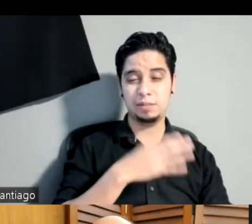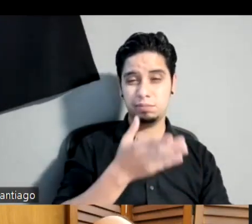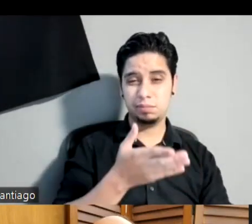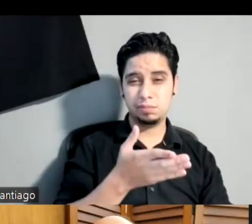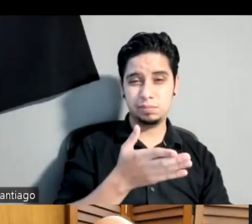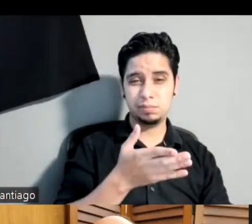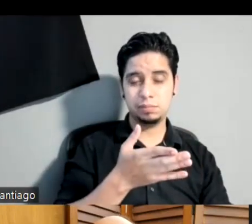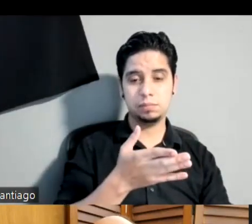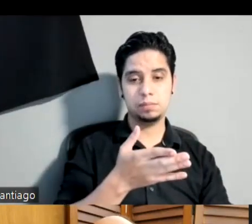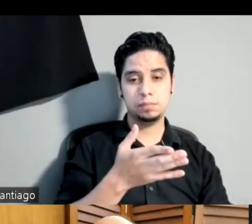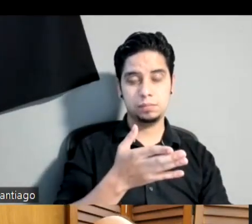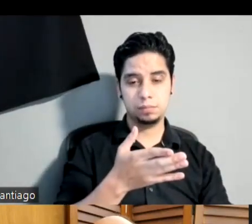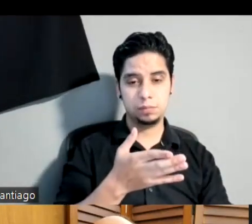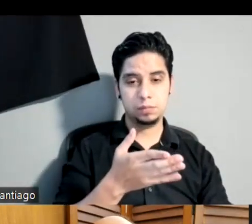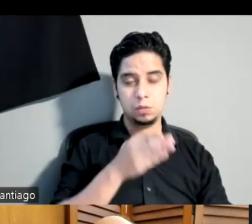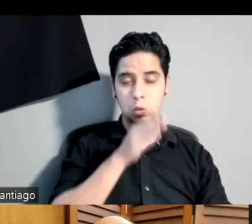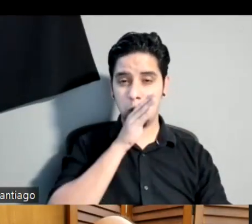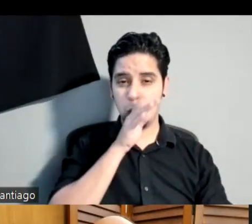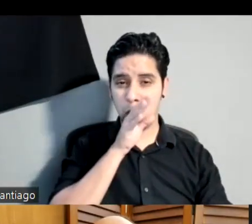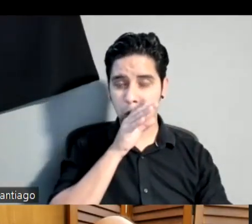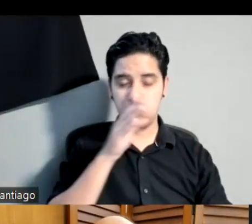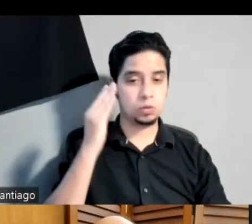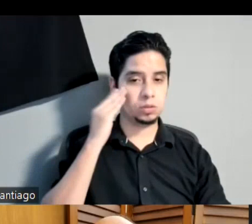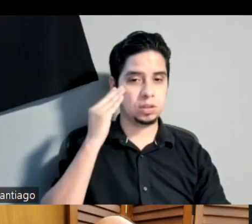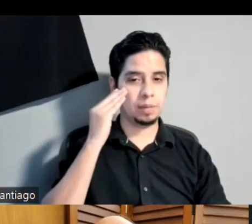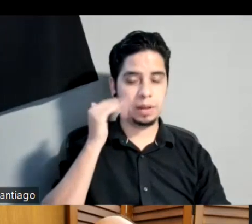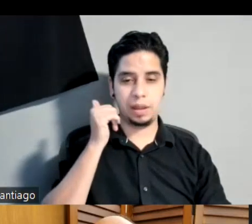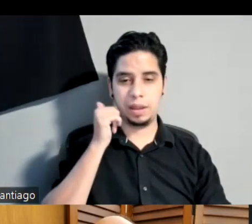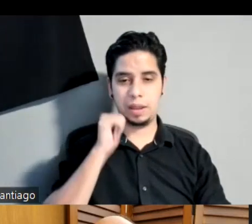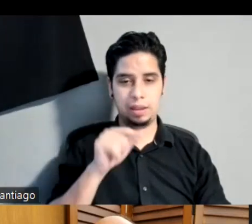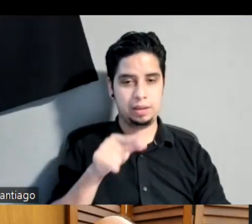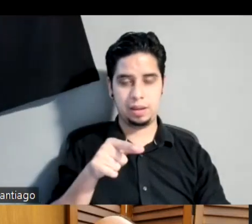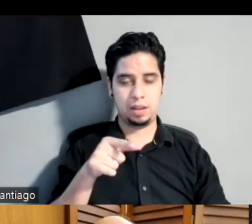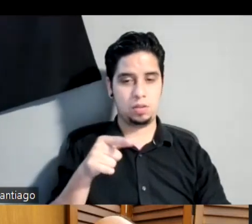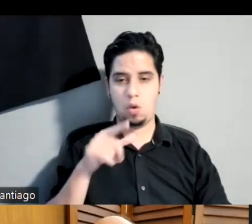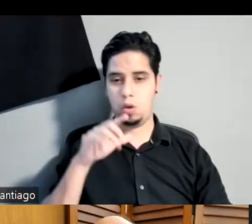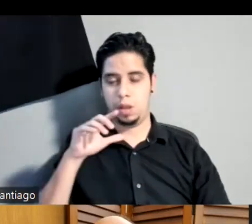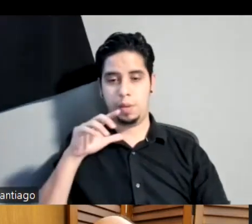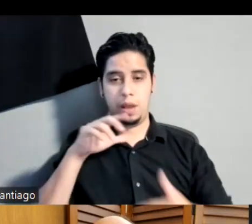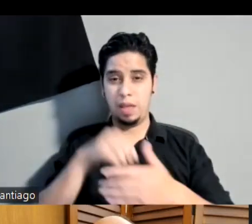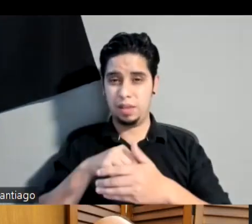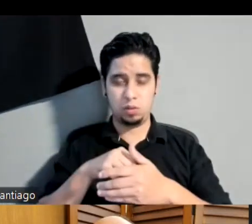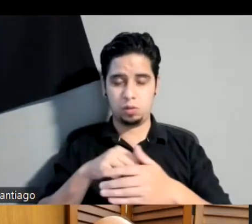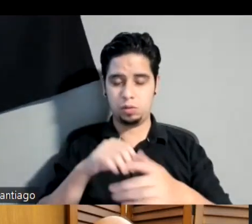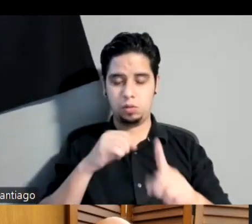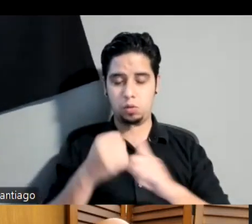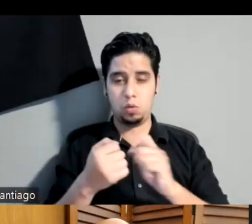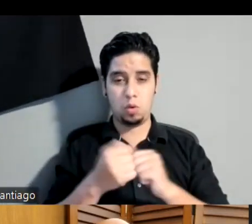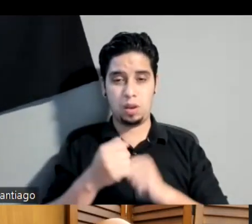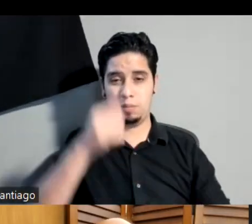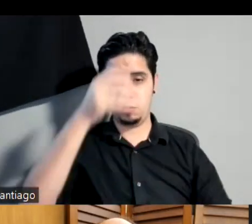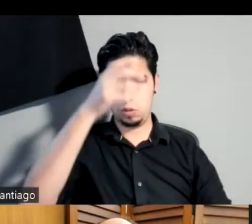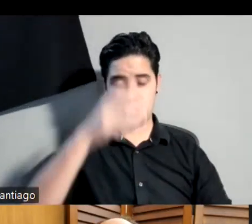lo que está diciendo, lo que sale por su boca, tú sabes que esa señora no estaba para nada implicada con ese muchacho. O sea, ella